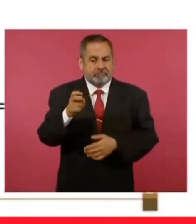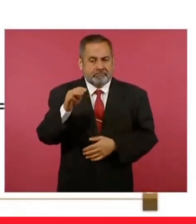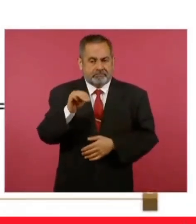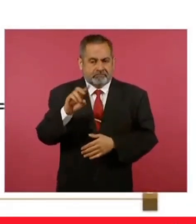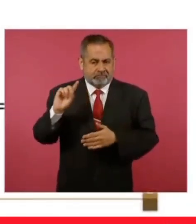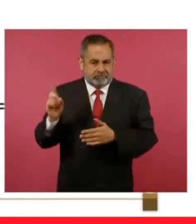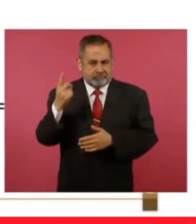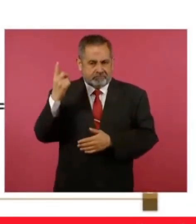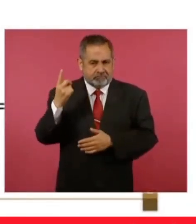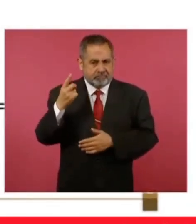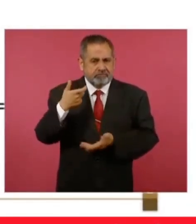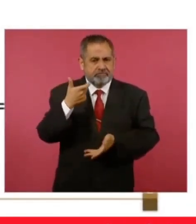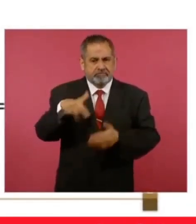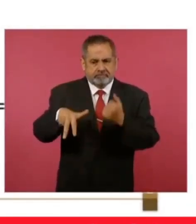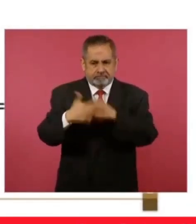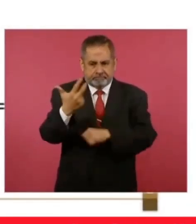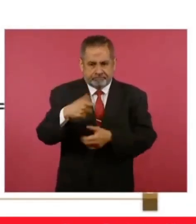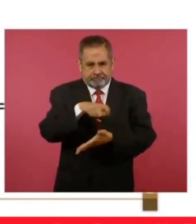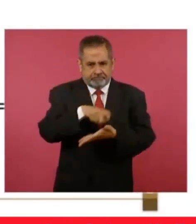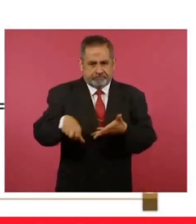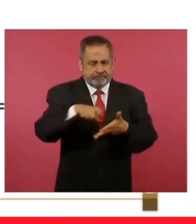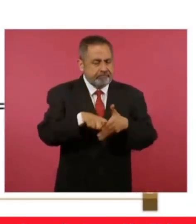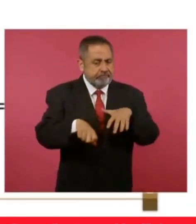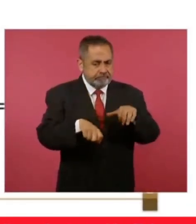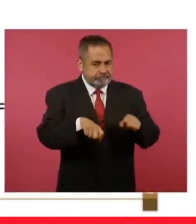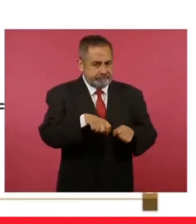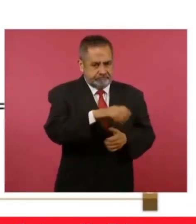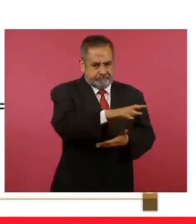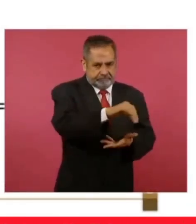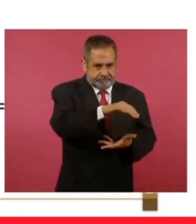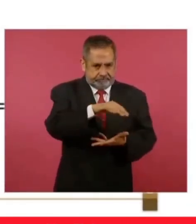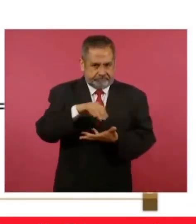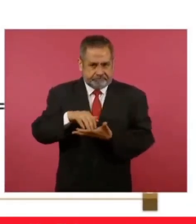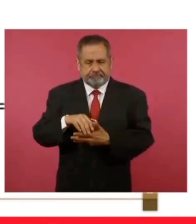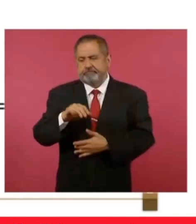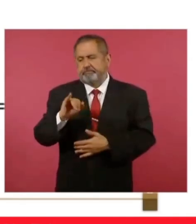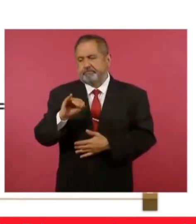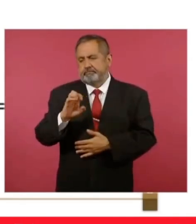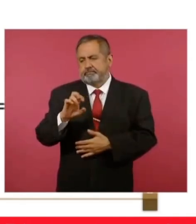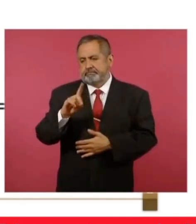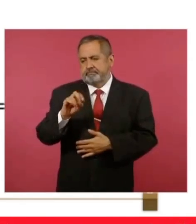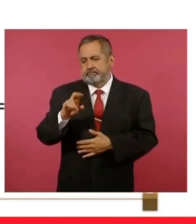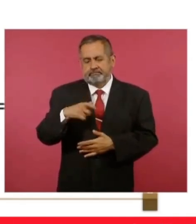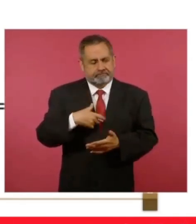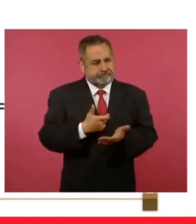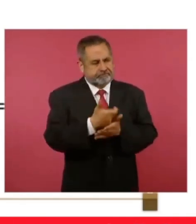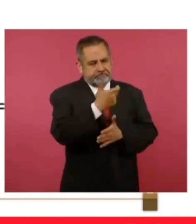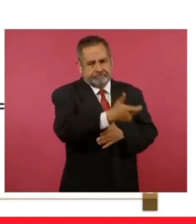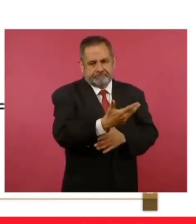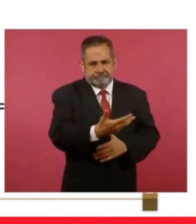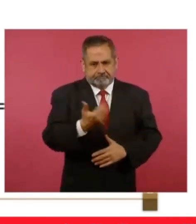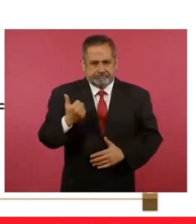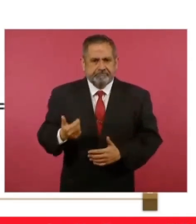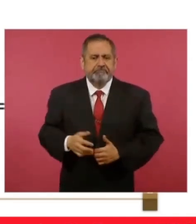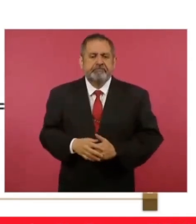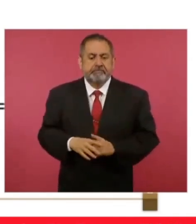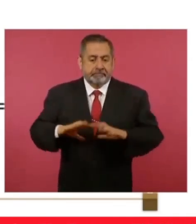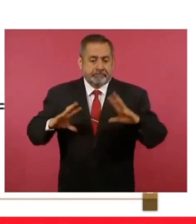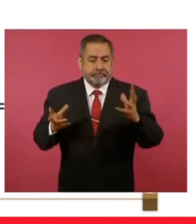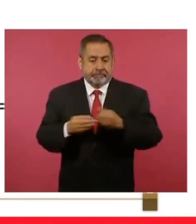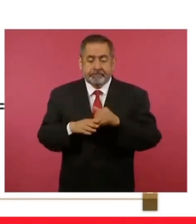13 centrales adquiridas por este gobierno a Iberdrola. Esto suma una inversión